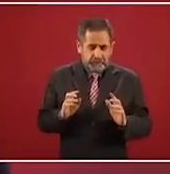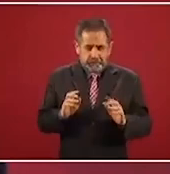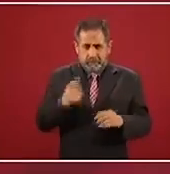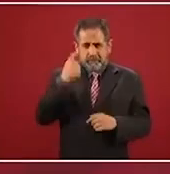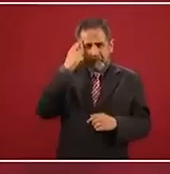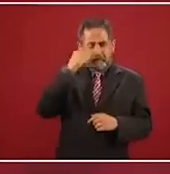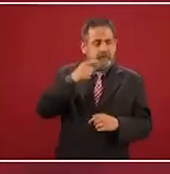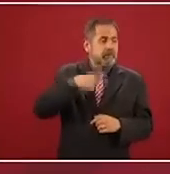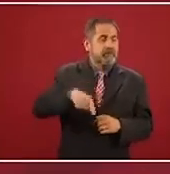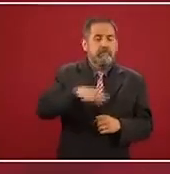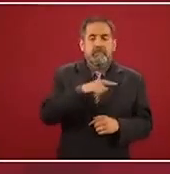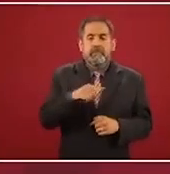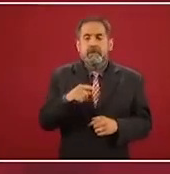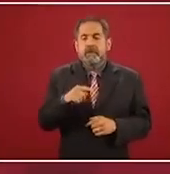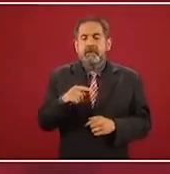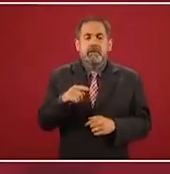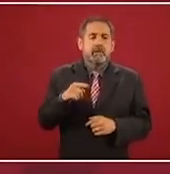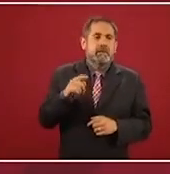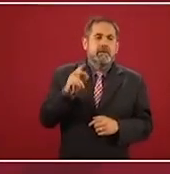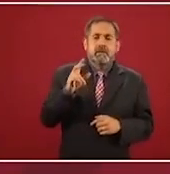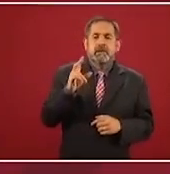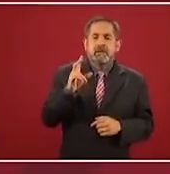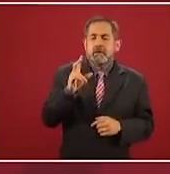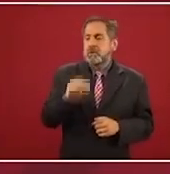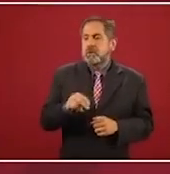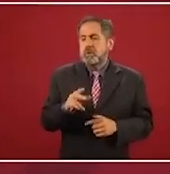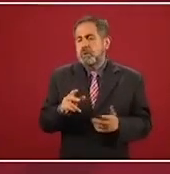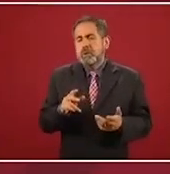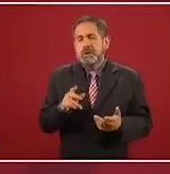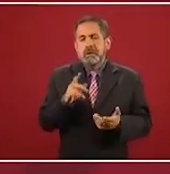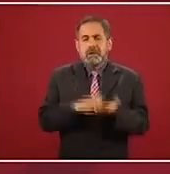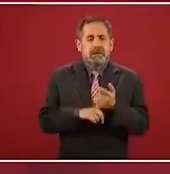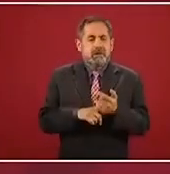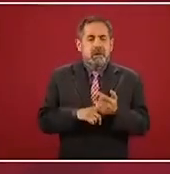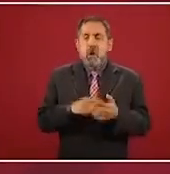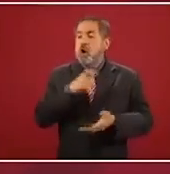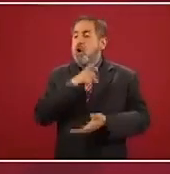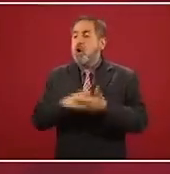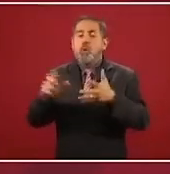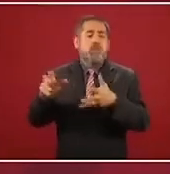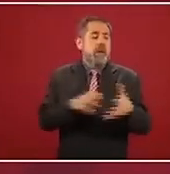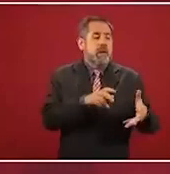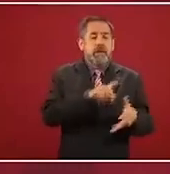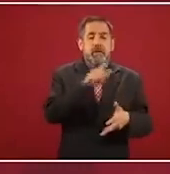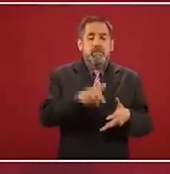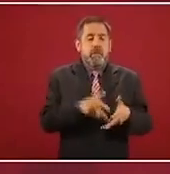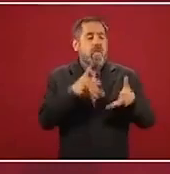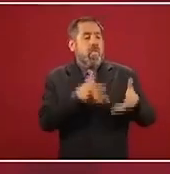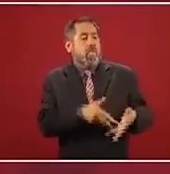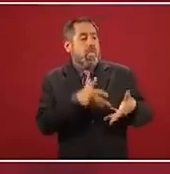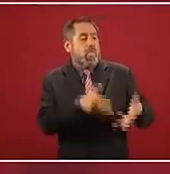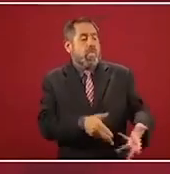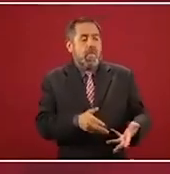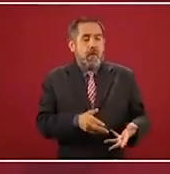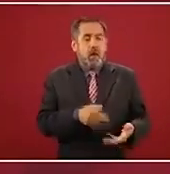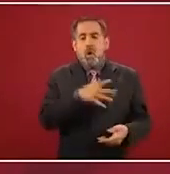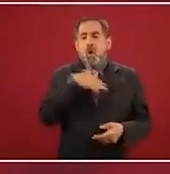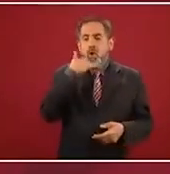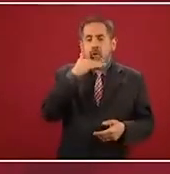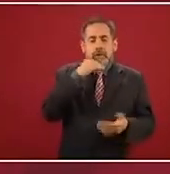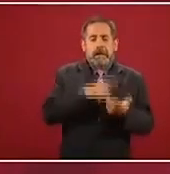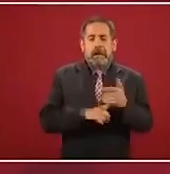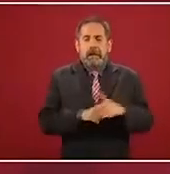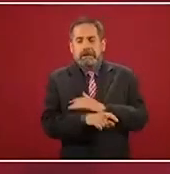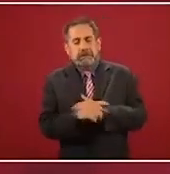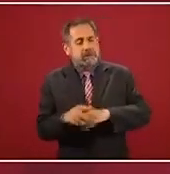para que no se nos convierta en chatarra, para que no haya corrupción